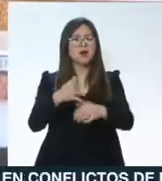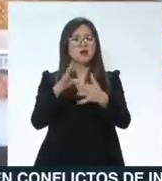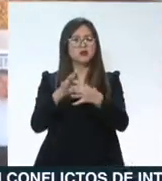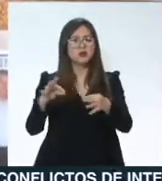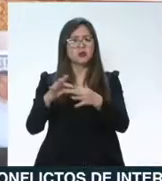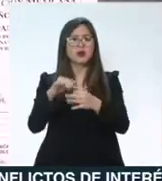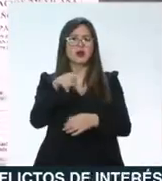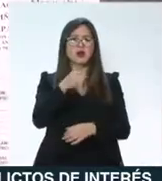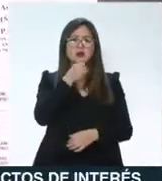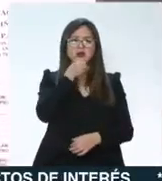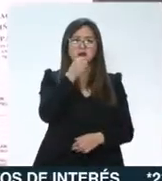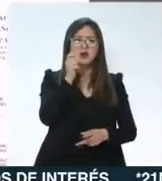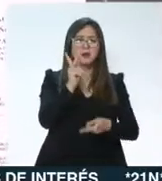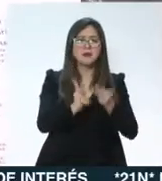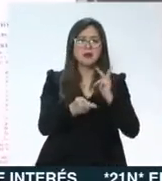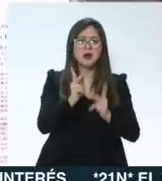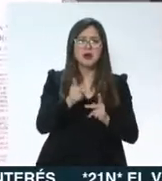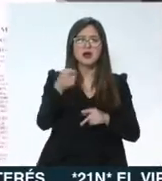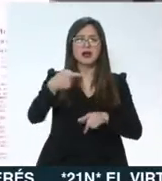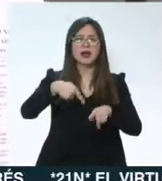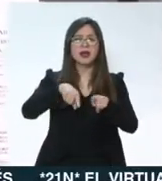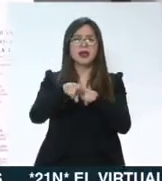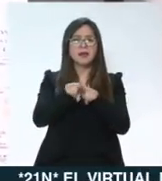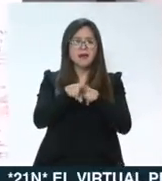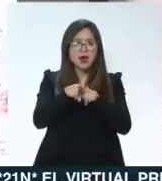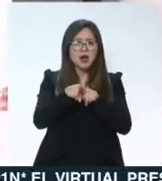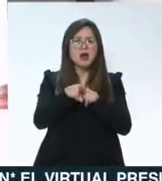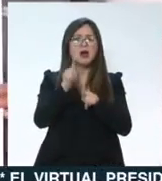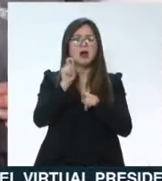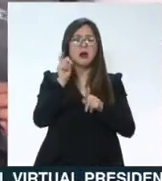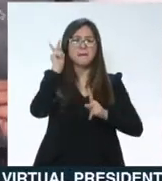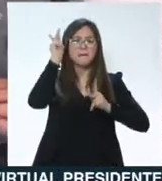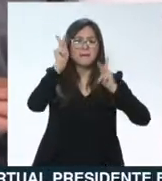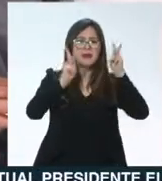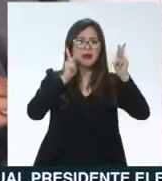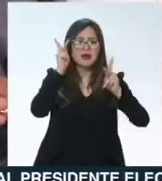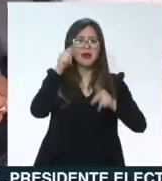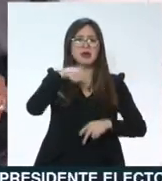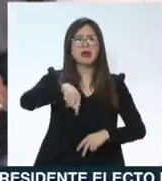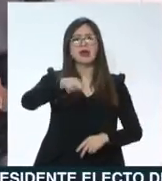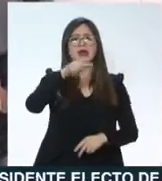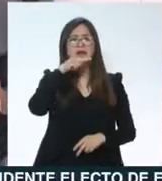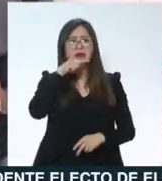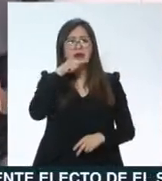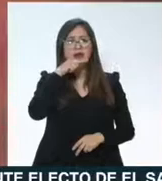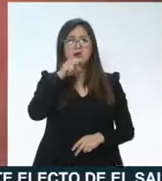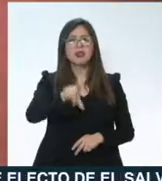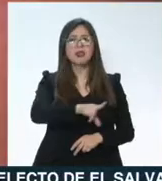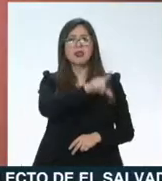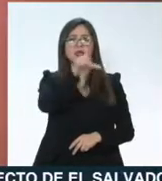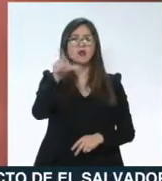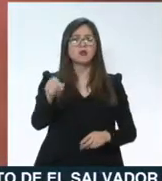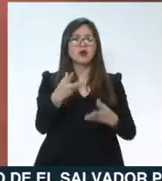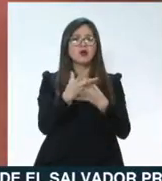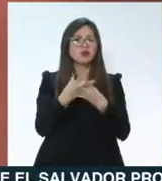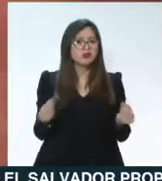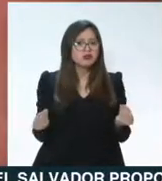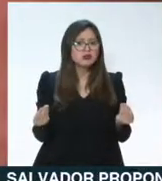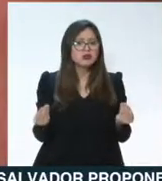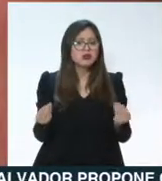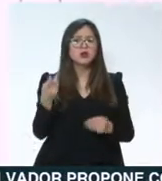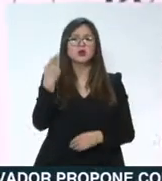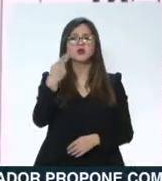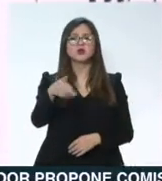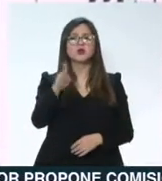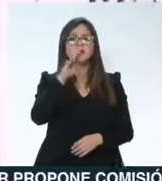su experiencia, como el caso del hermano que estuvo de visita en fiestas decembrinas y desapareció. También que una madre